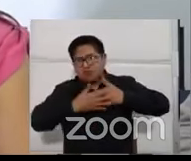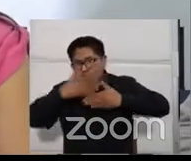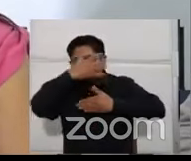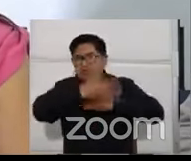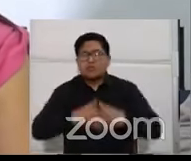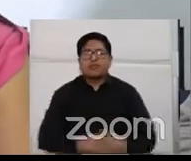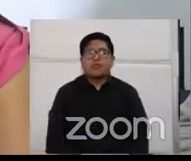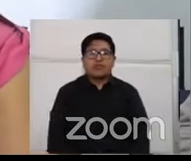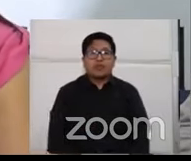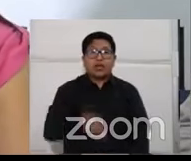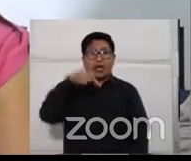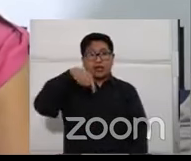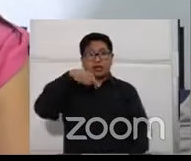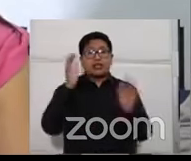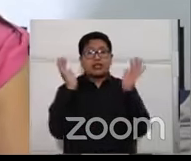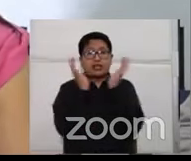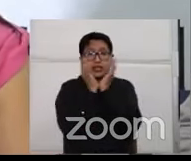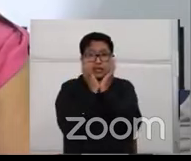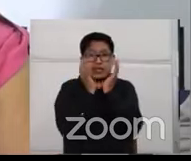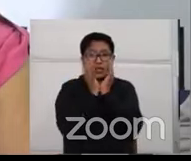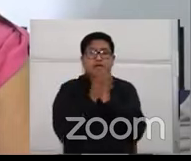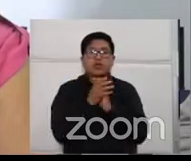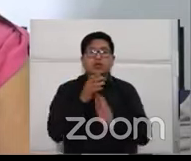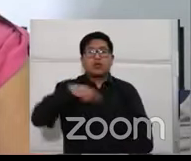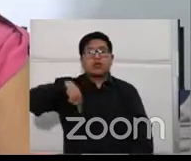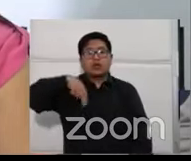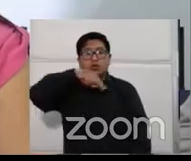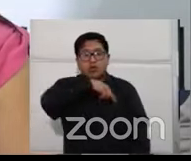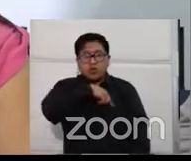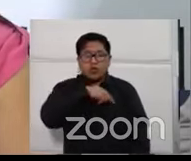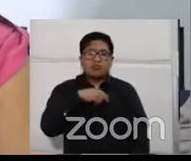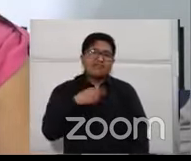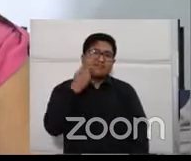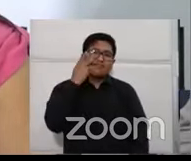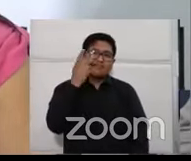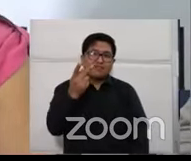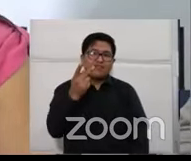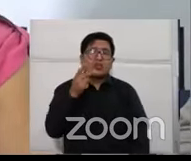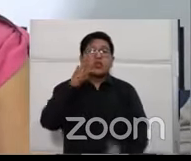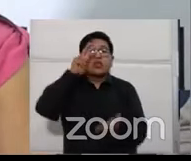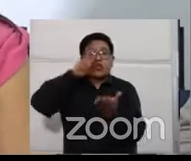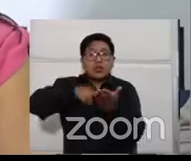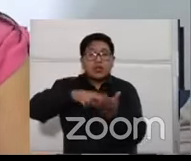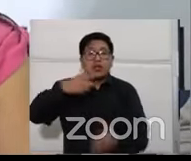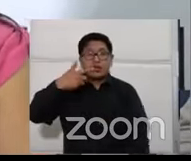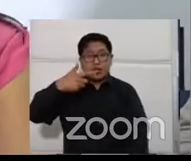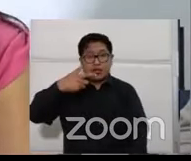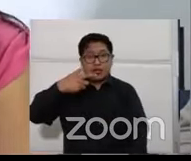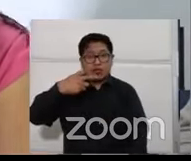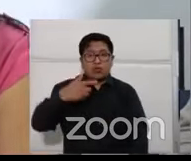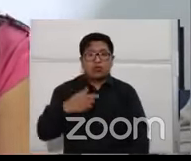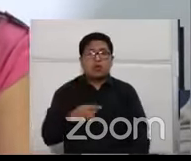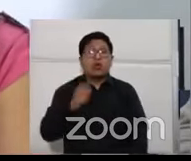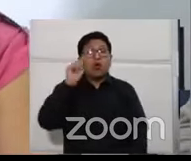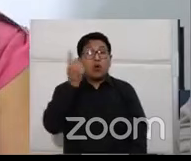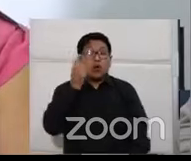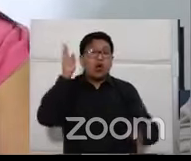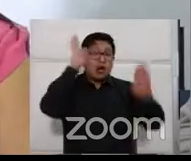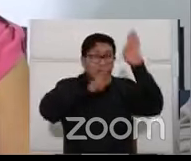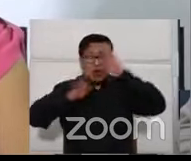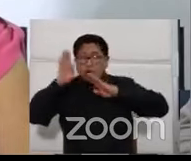defensoría del pueblo estamos particularmente en la gestión 2021 no solo preocupados